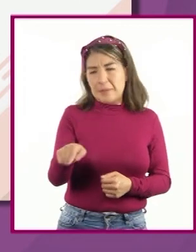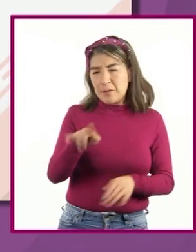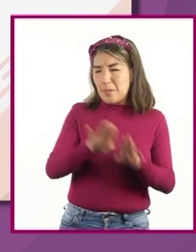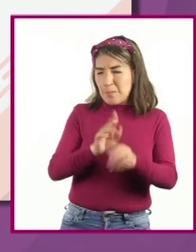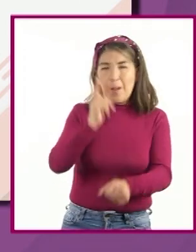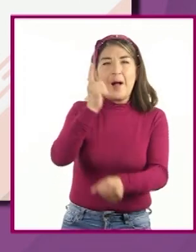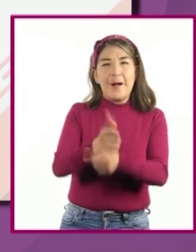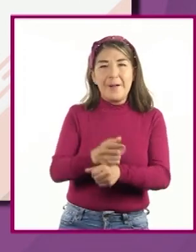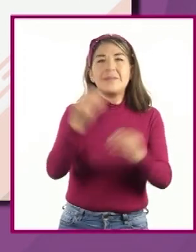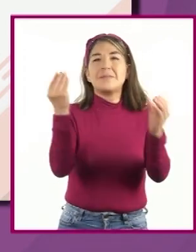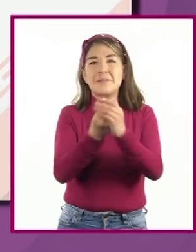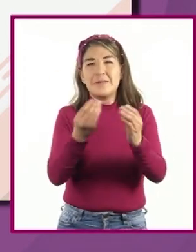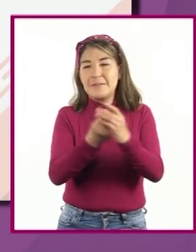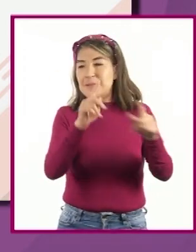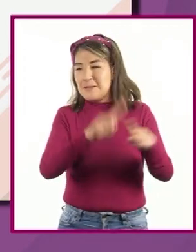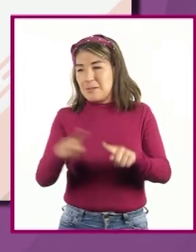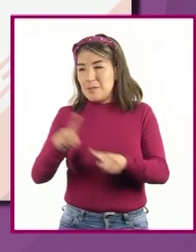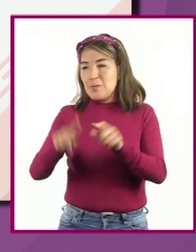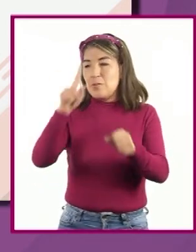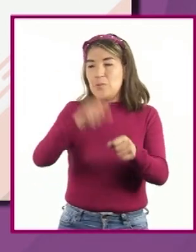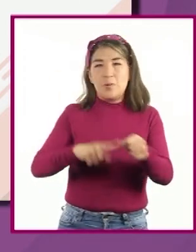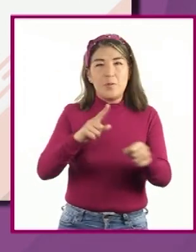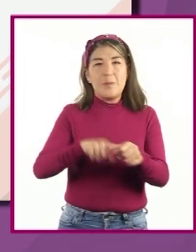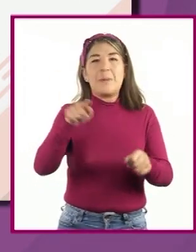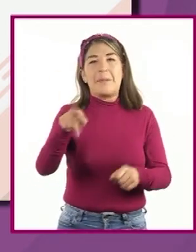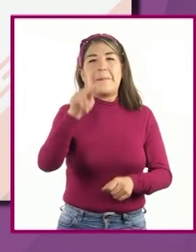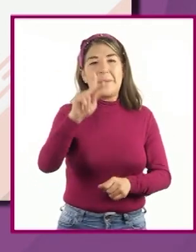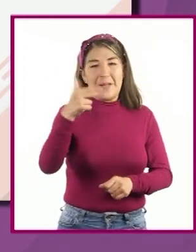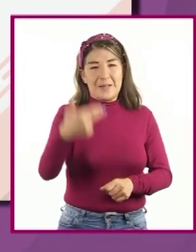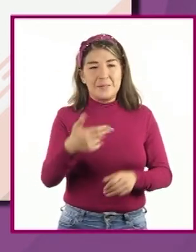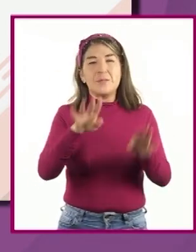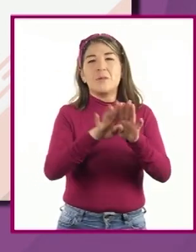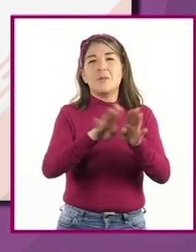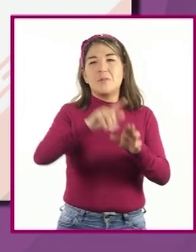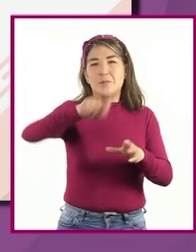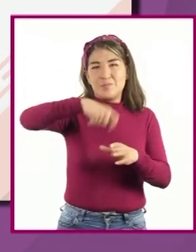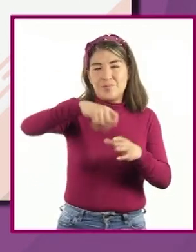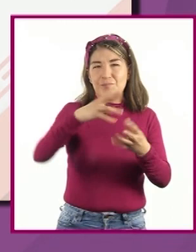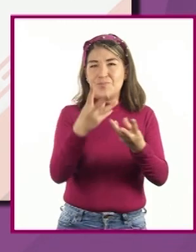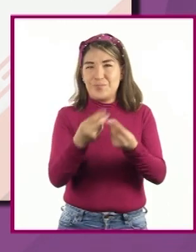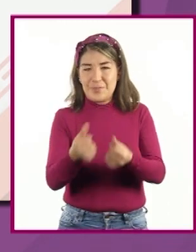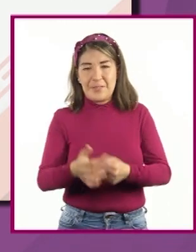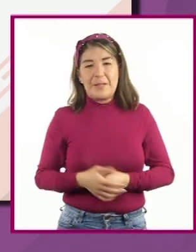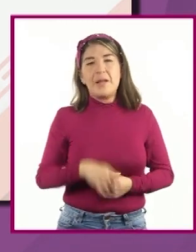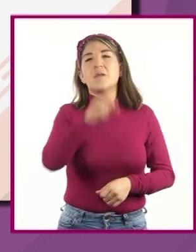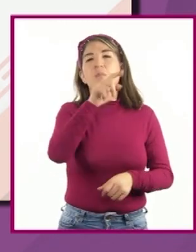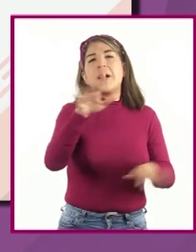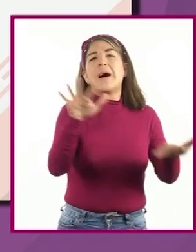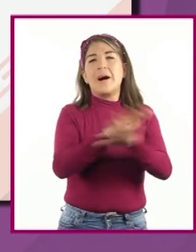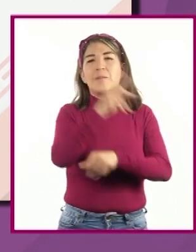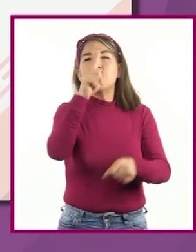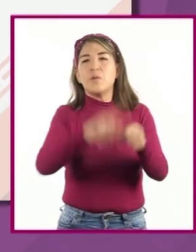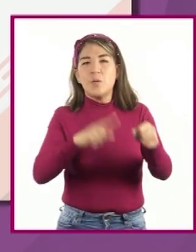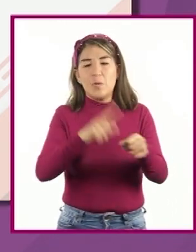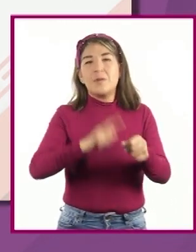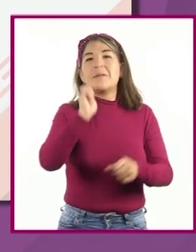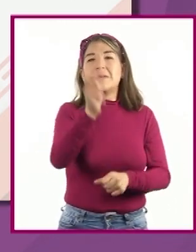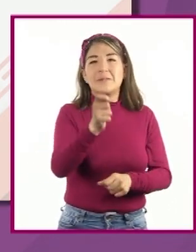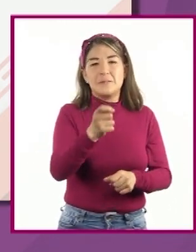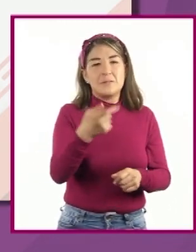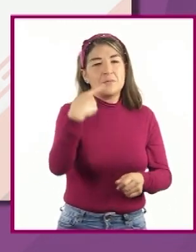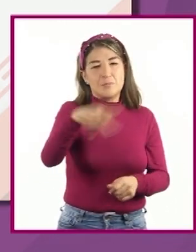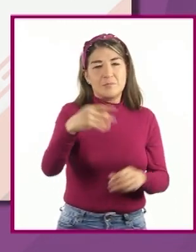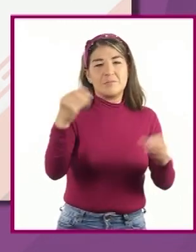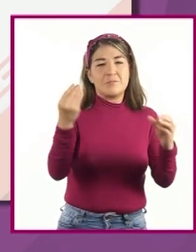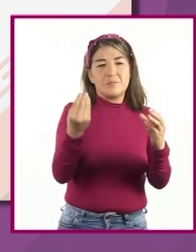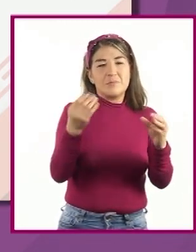diversas sustancias que cambian su color al cambiar el pH de la disolución. El cambio de color se debe a un cambio